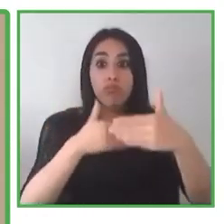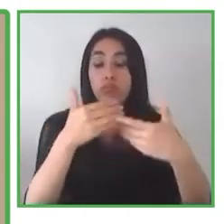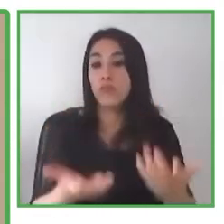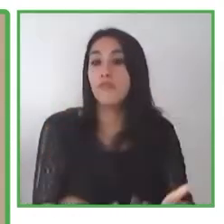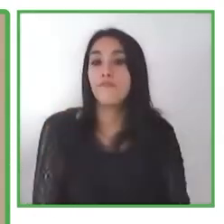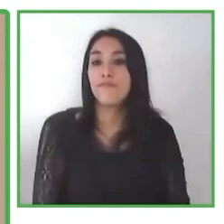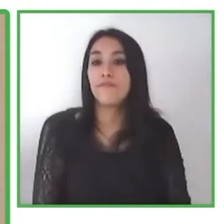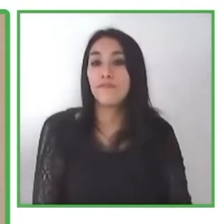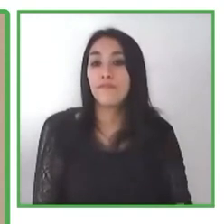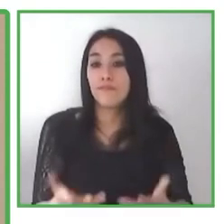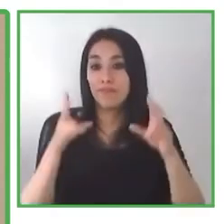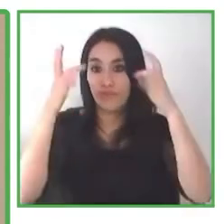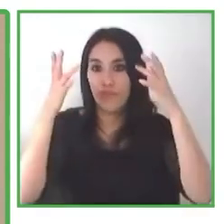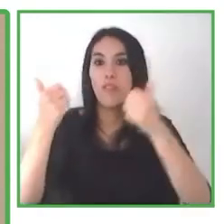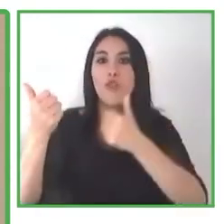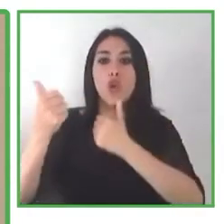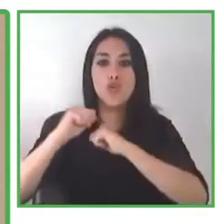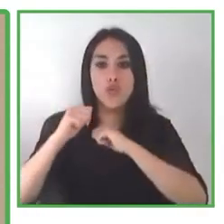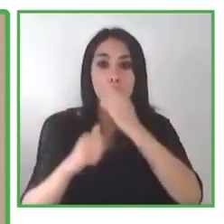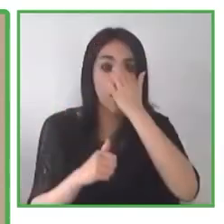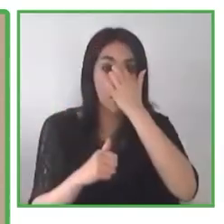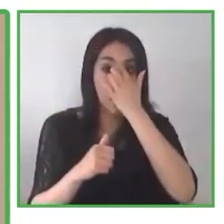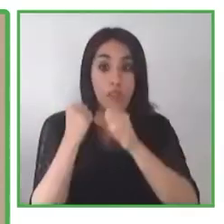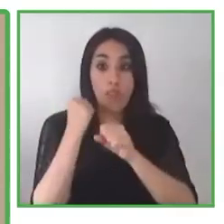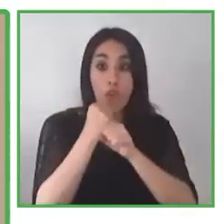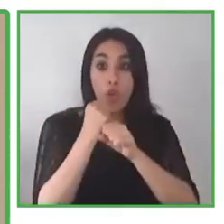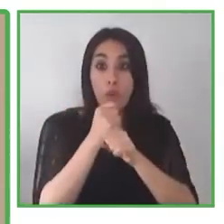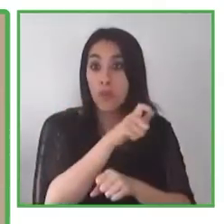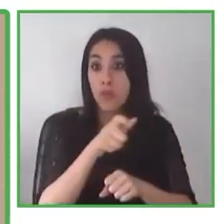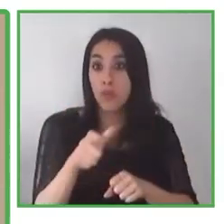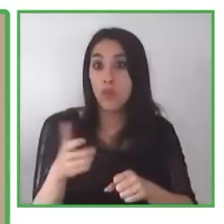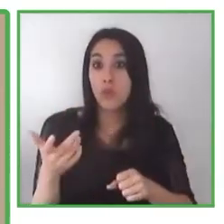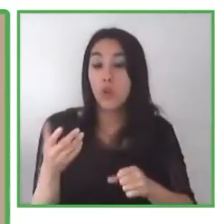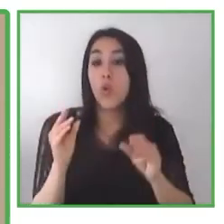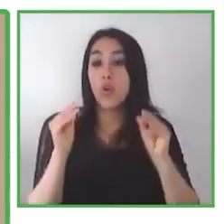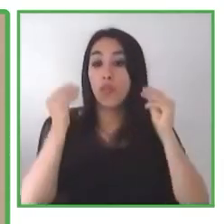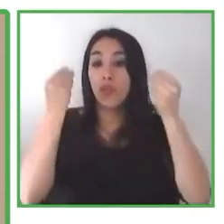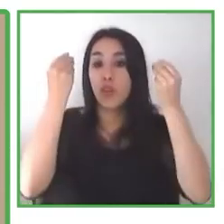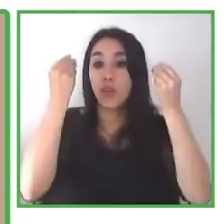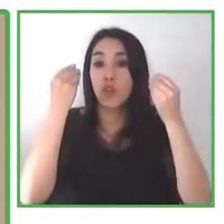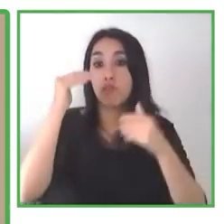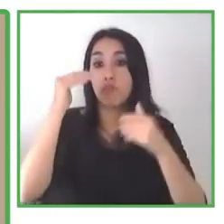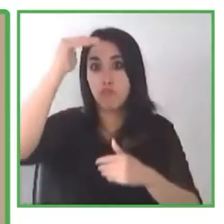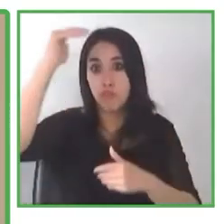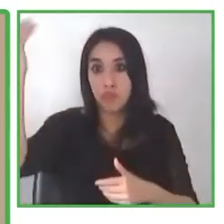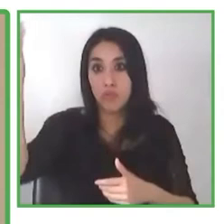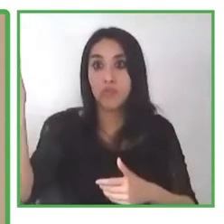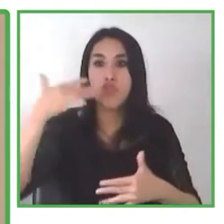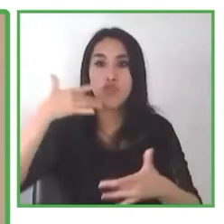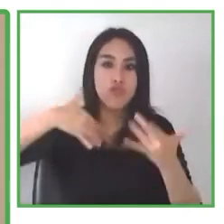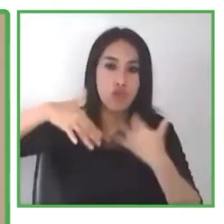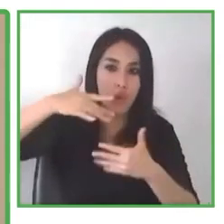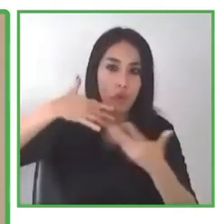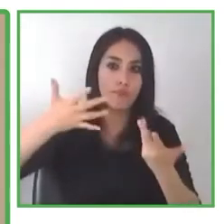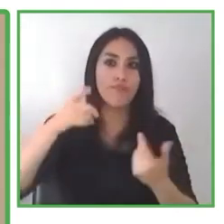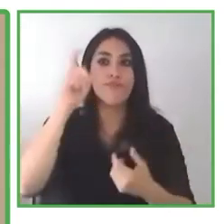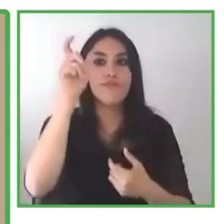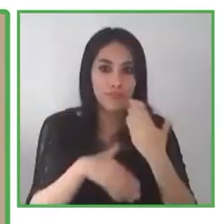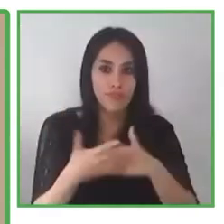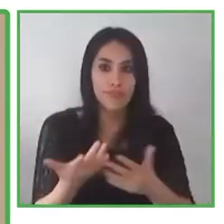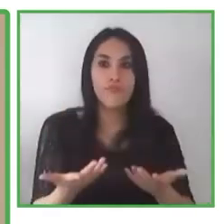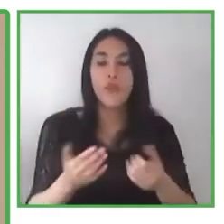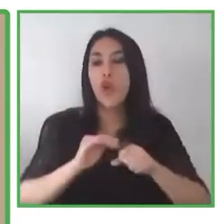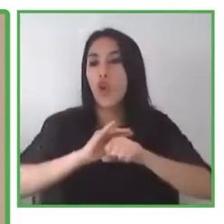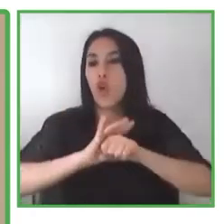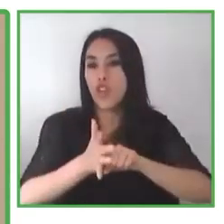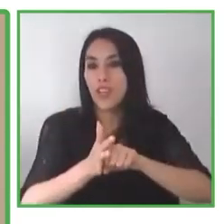desafíos del empleo de personas jóvenes y adultas en el contexto de la pandemia del COVID-19 con la participación de representantes del